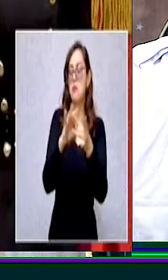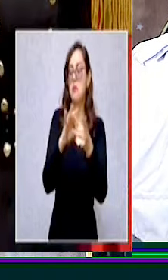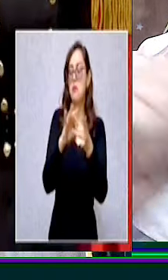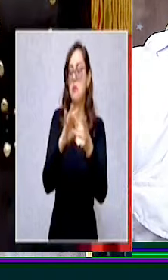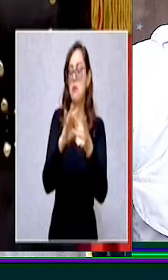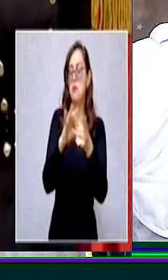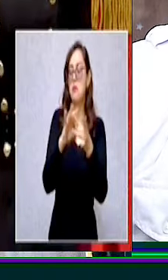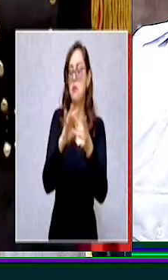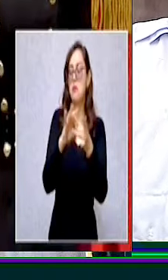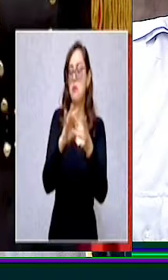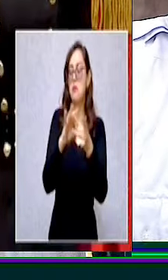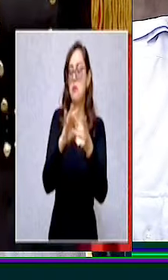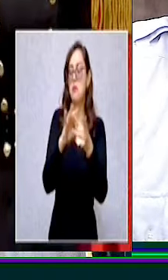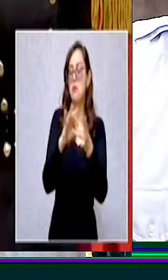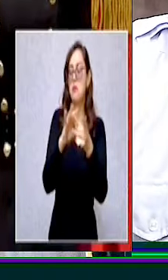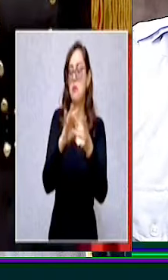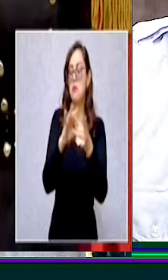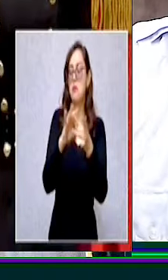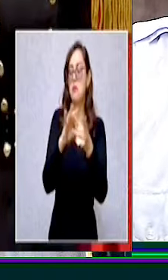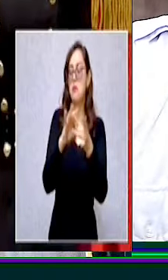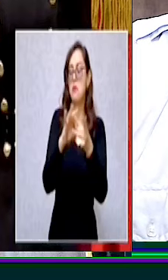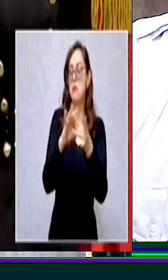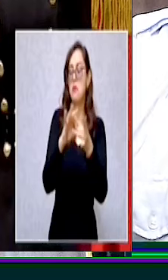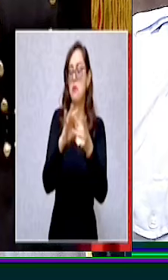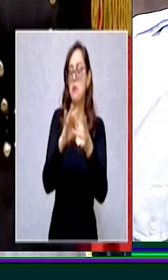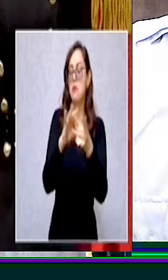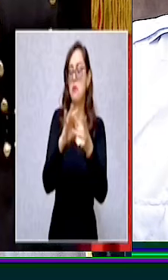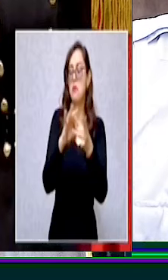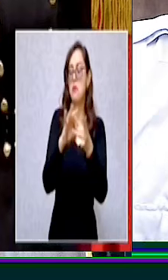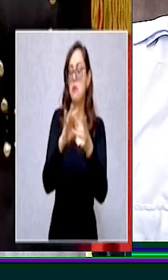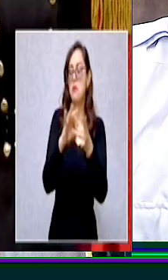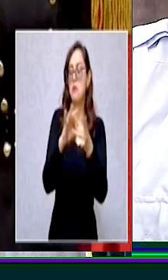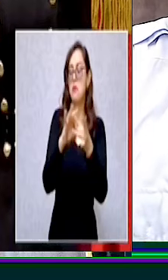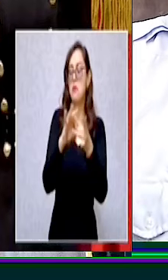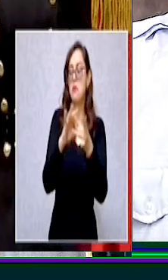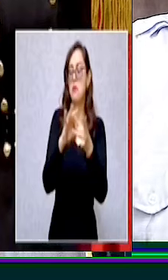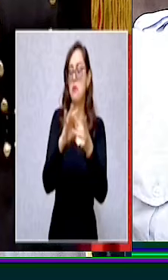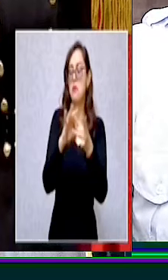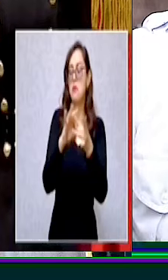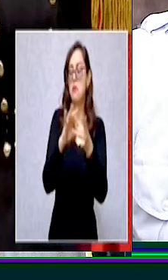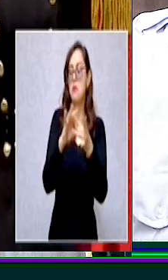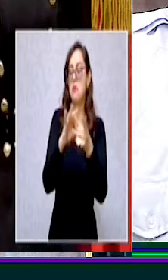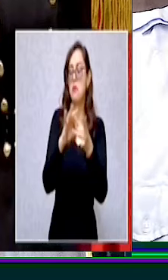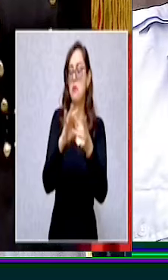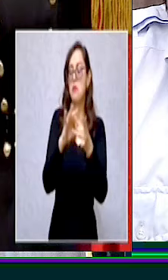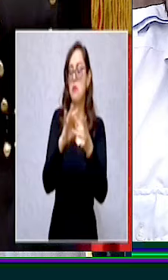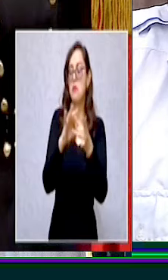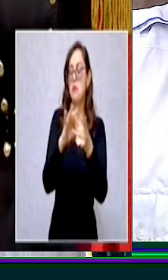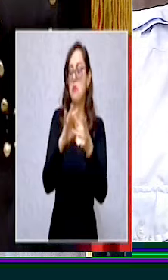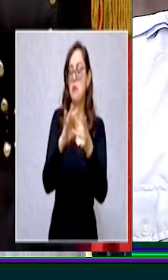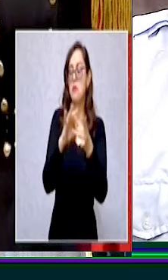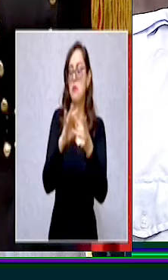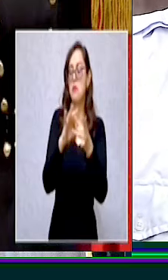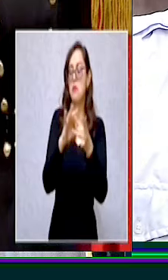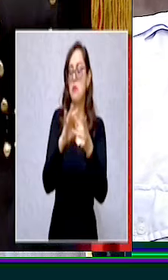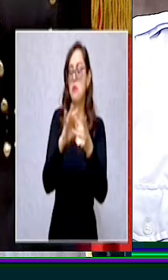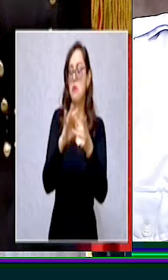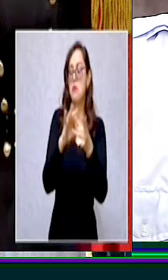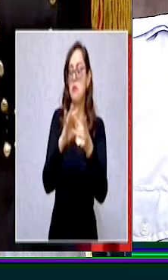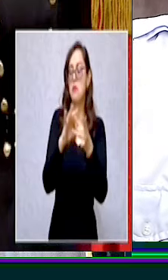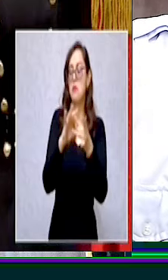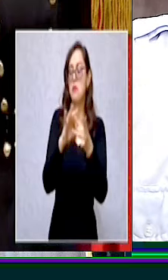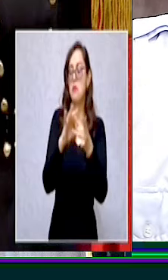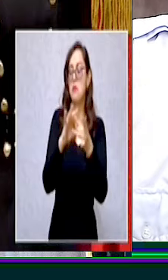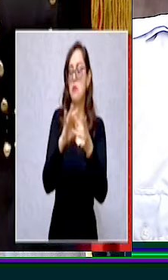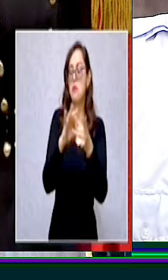presidenta Claudia shen mañana en Guerrero en Acapulco Para apoyar a los damnificados eh mucho